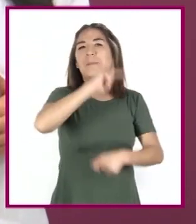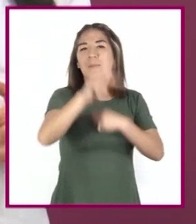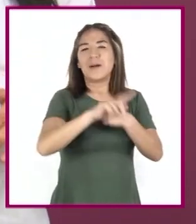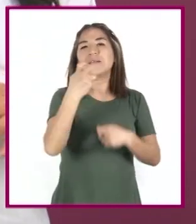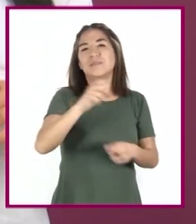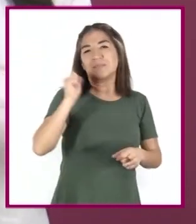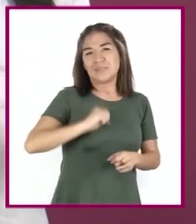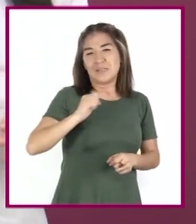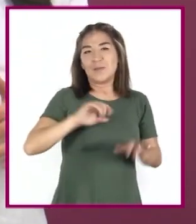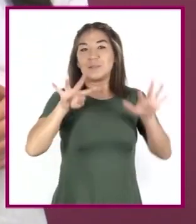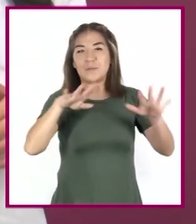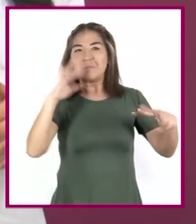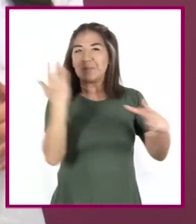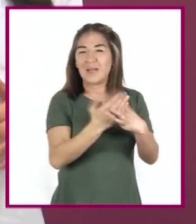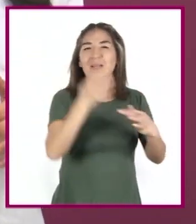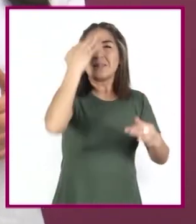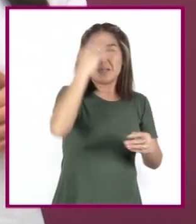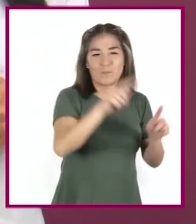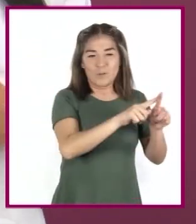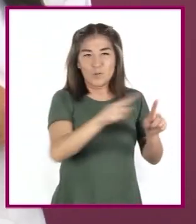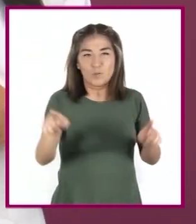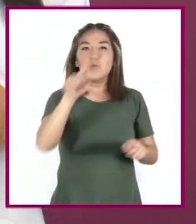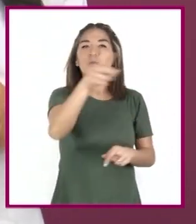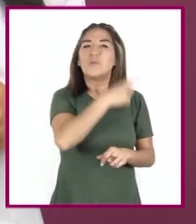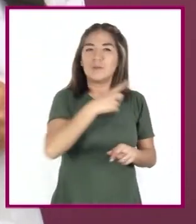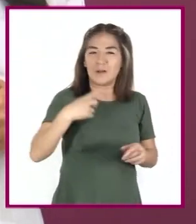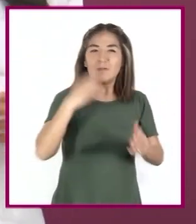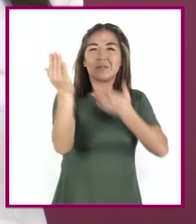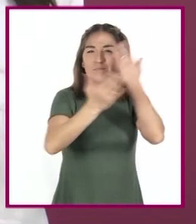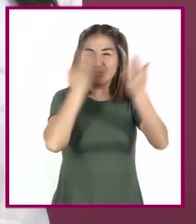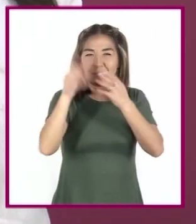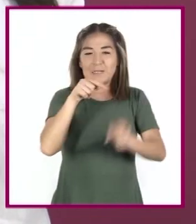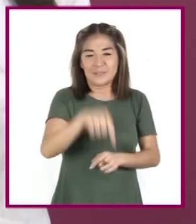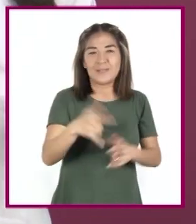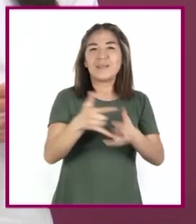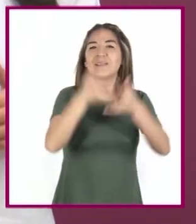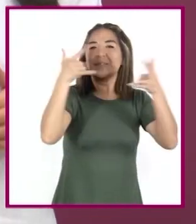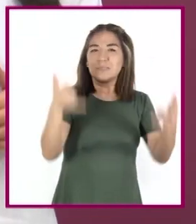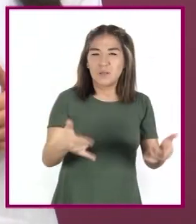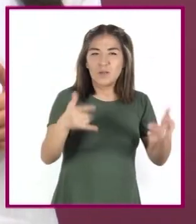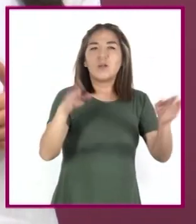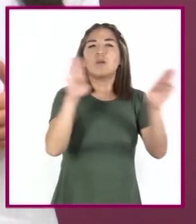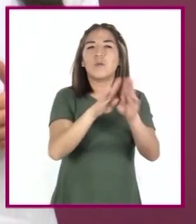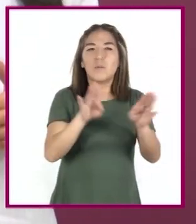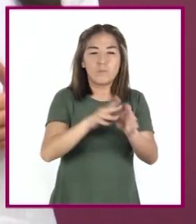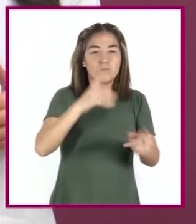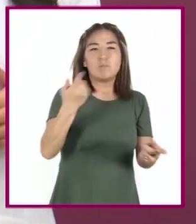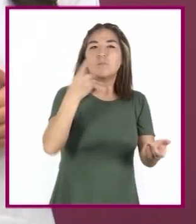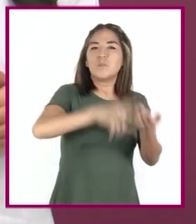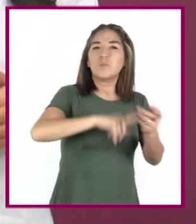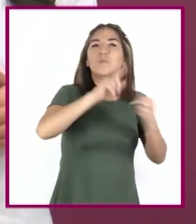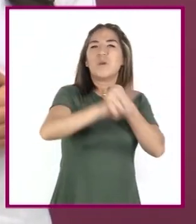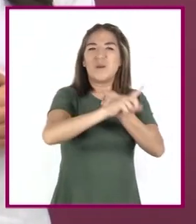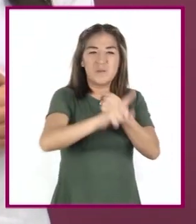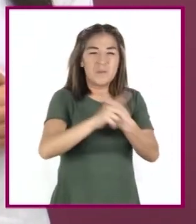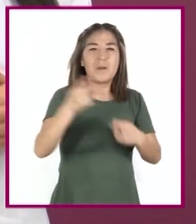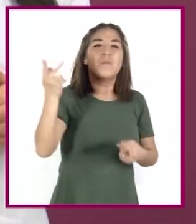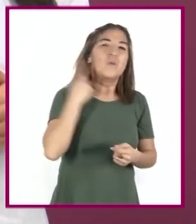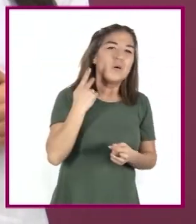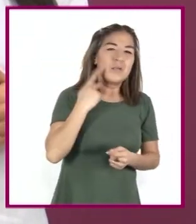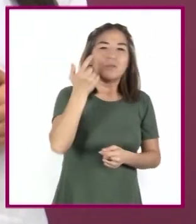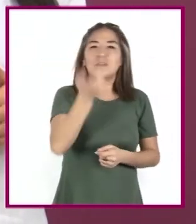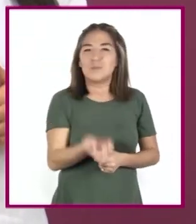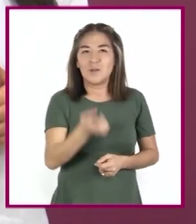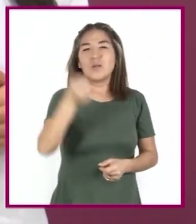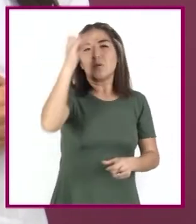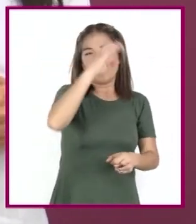XIX. No olviden identificar ámbitos de estudio de la historia, es decir, los eventos políticos, económicos,